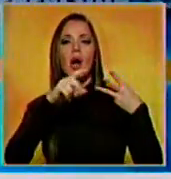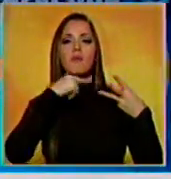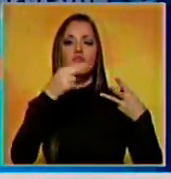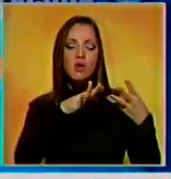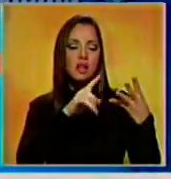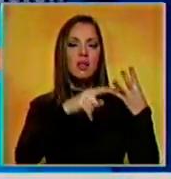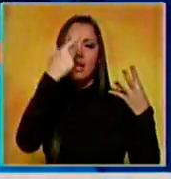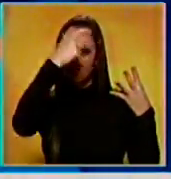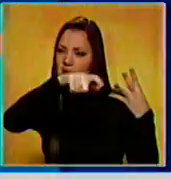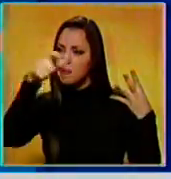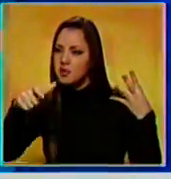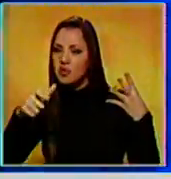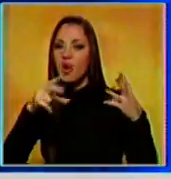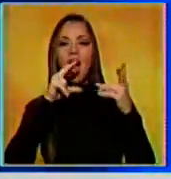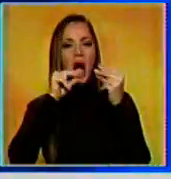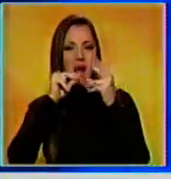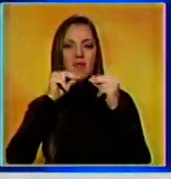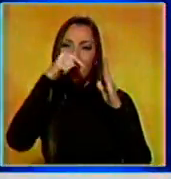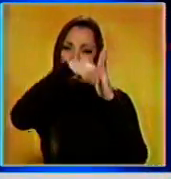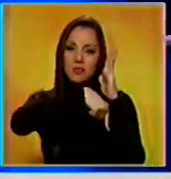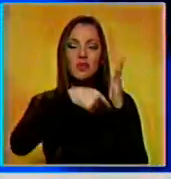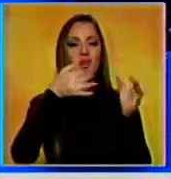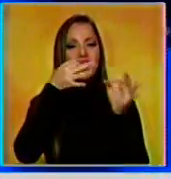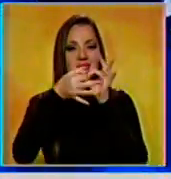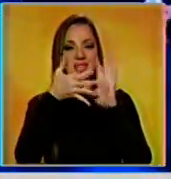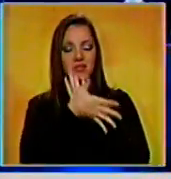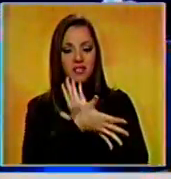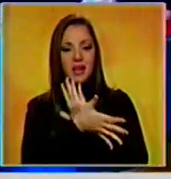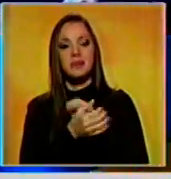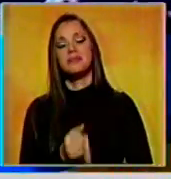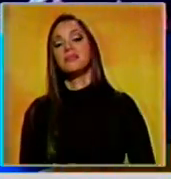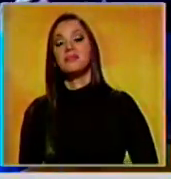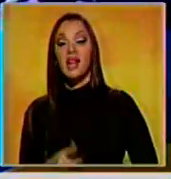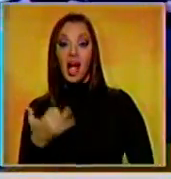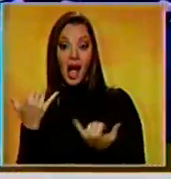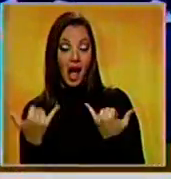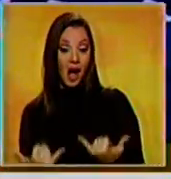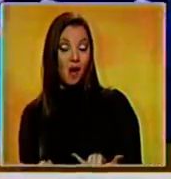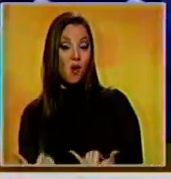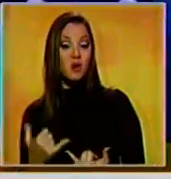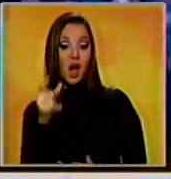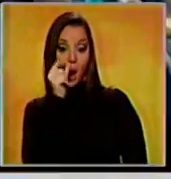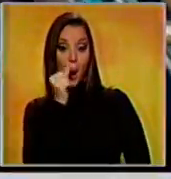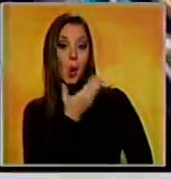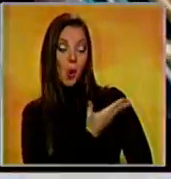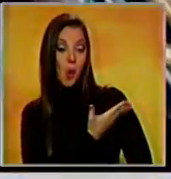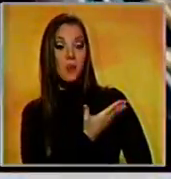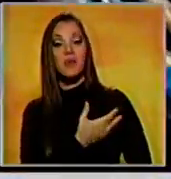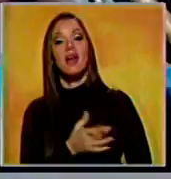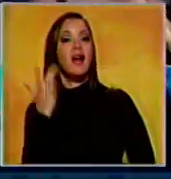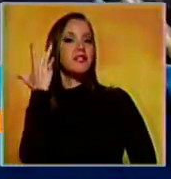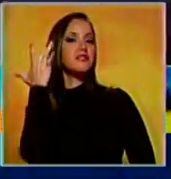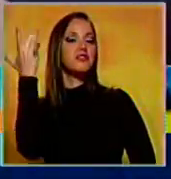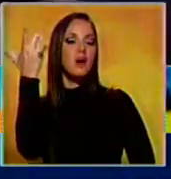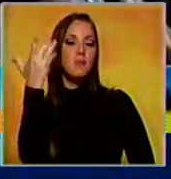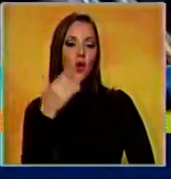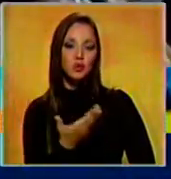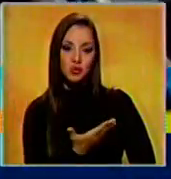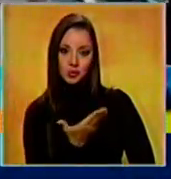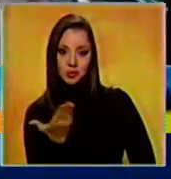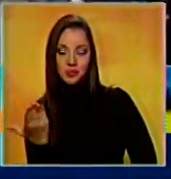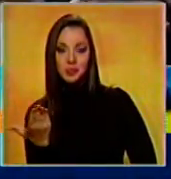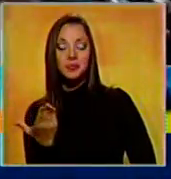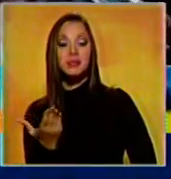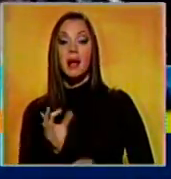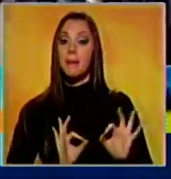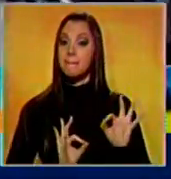los Backstreet Boys celebran su trayectoria con un documental que se estrenará en el 2015. Los famosos están preparados para celebrar